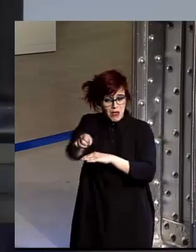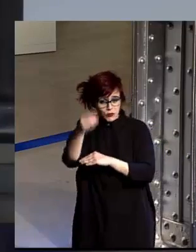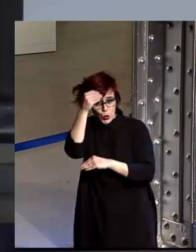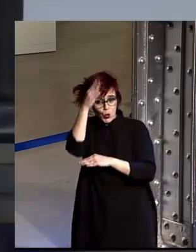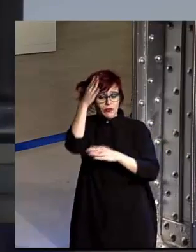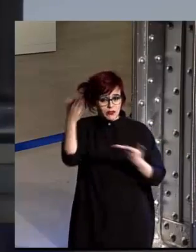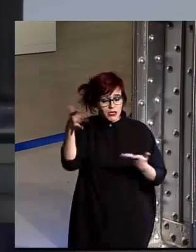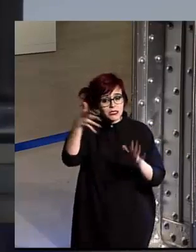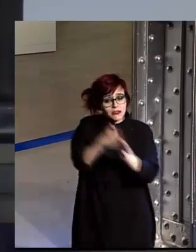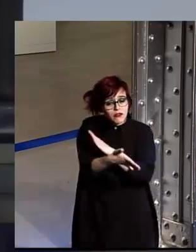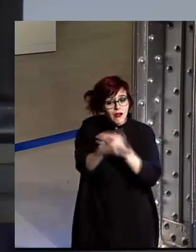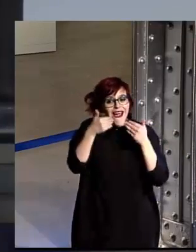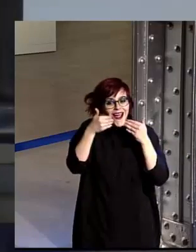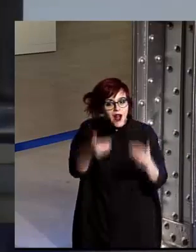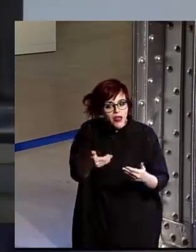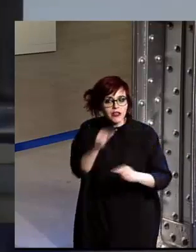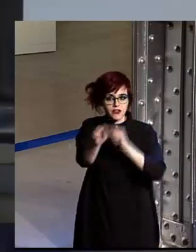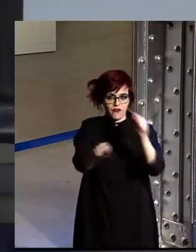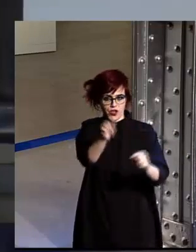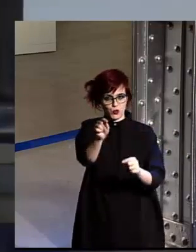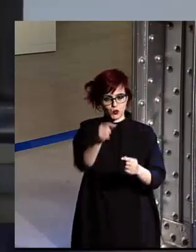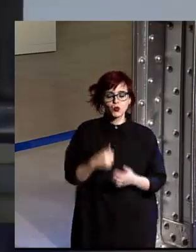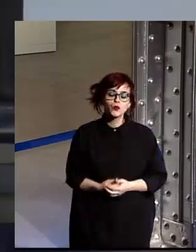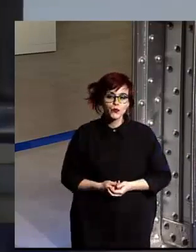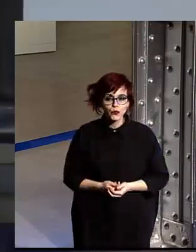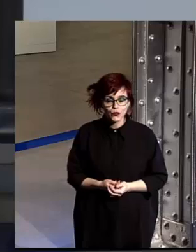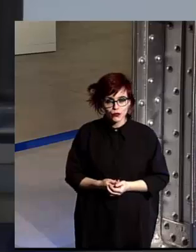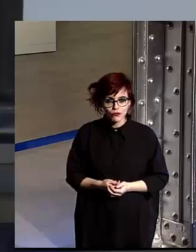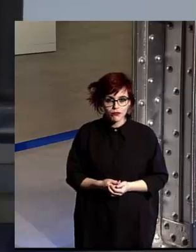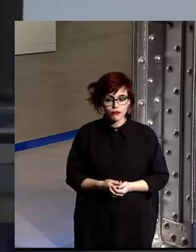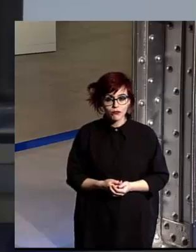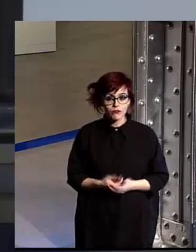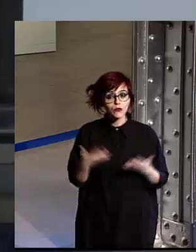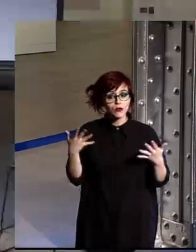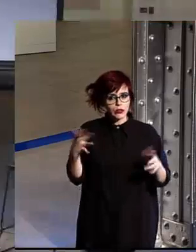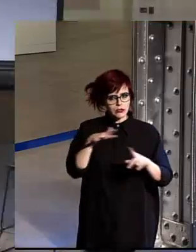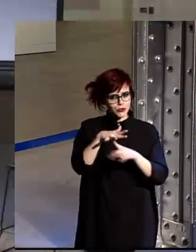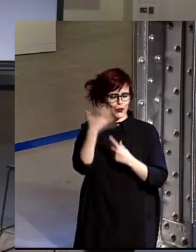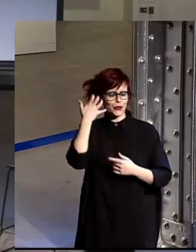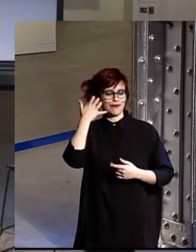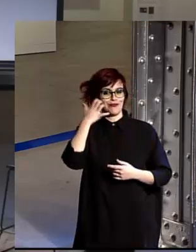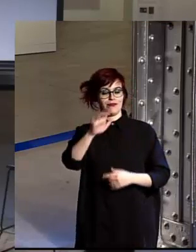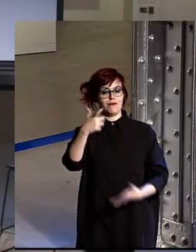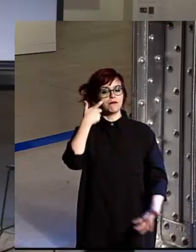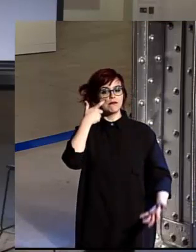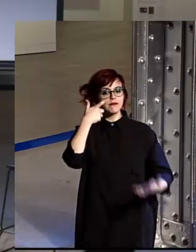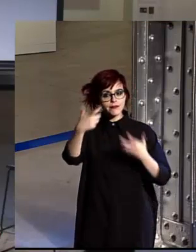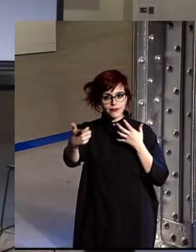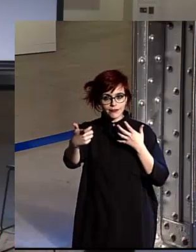está relacionado con secuencias que han llegado a nosotros a través de virus. ¿De acuerdo? Y un caso bastante espectacular es